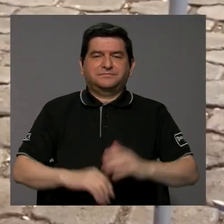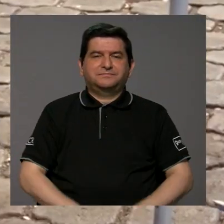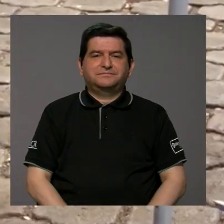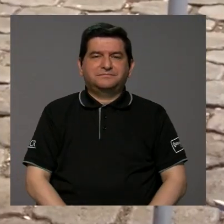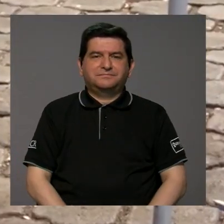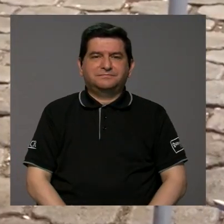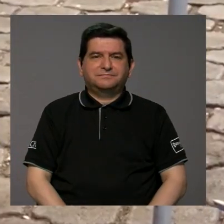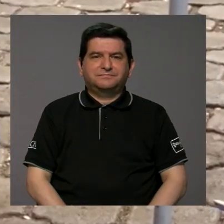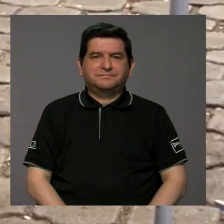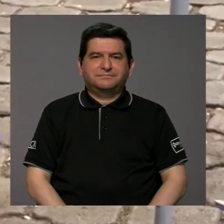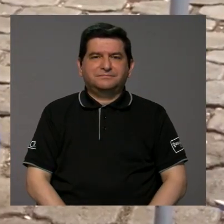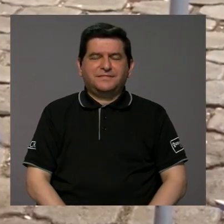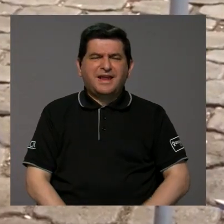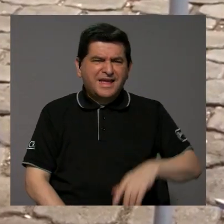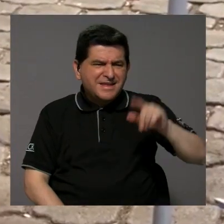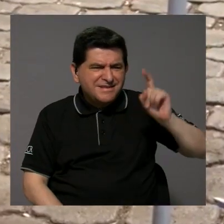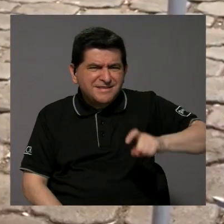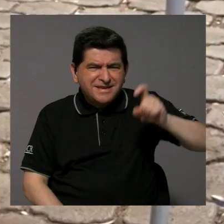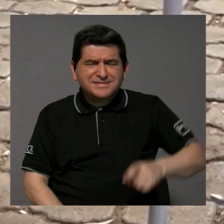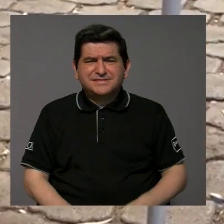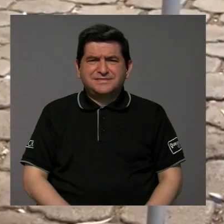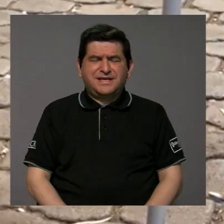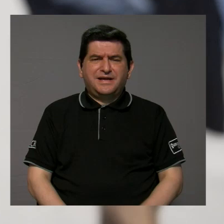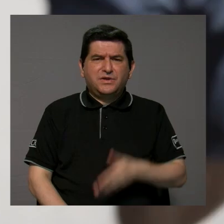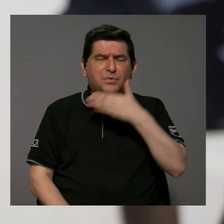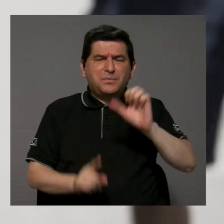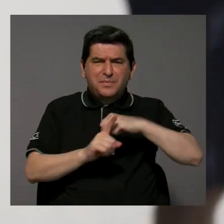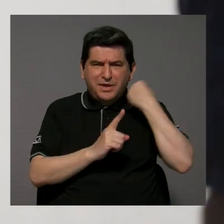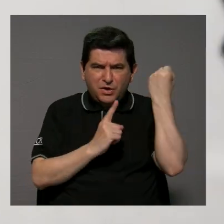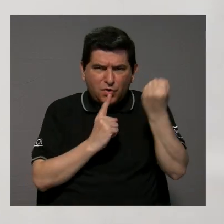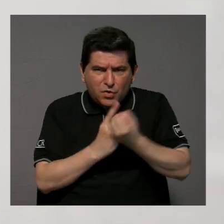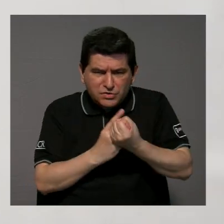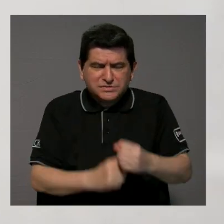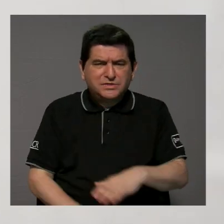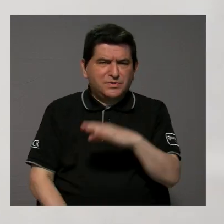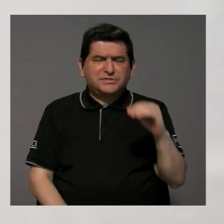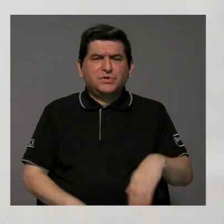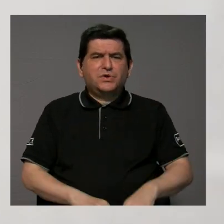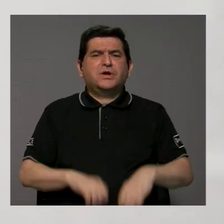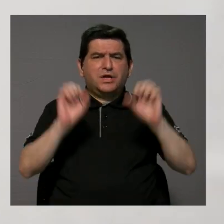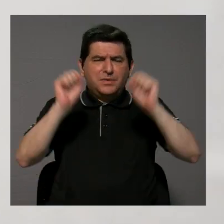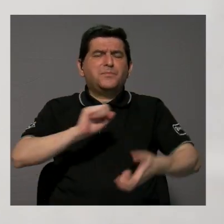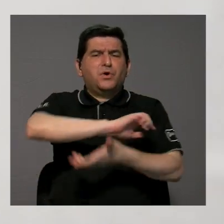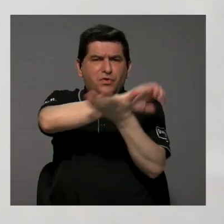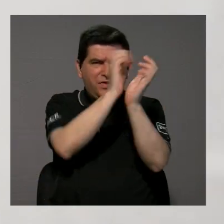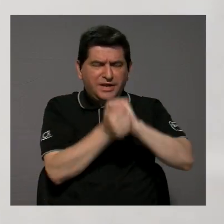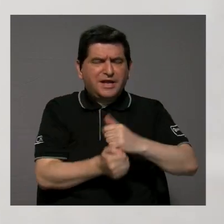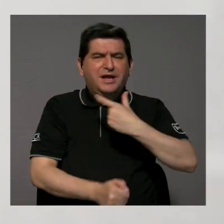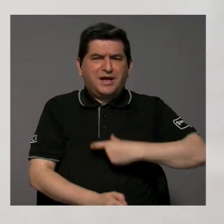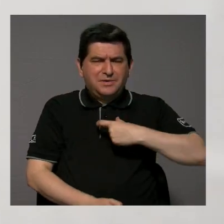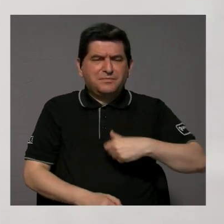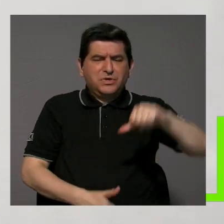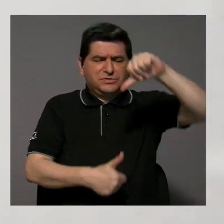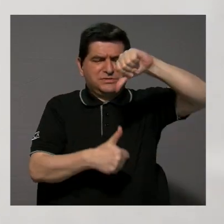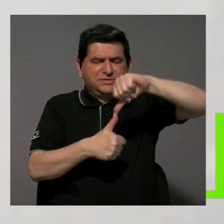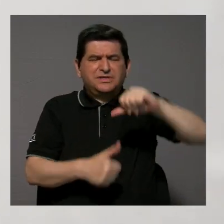Entonces, ¿qué se requiere para generar mejores condiciones y hacer posible los cambios que se desean en Centroamérica?